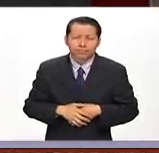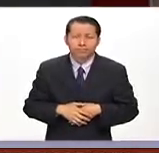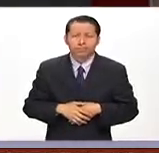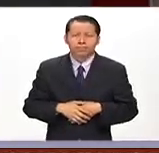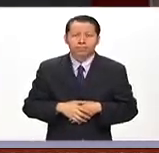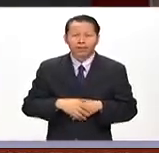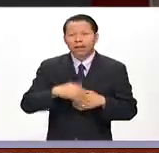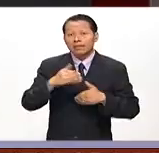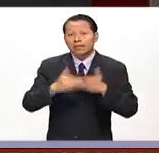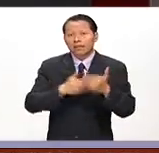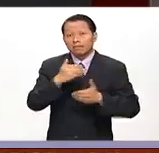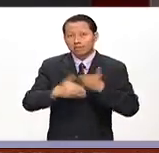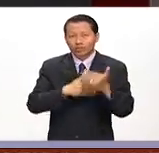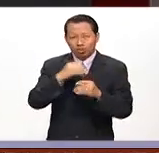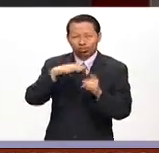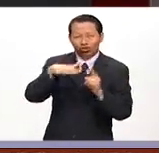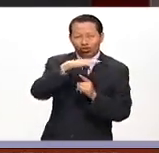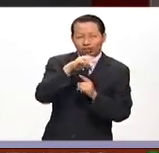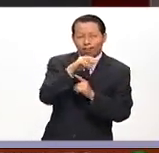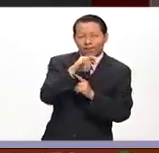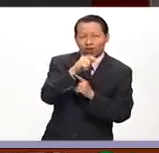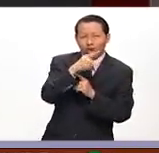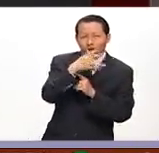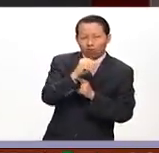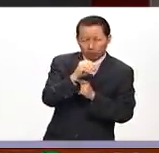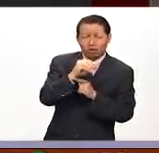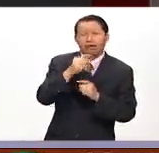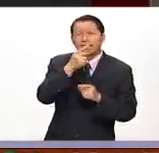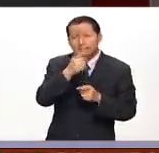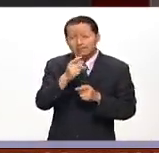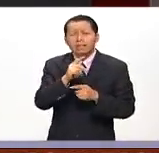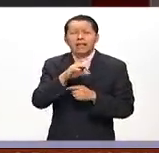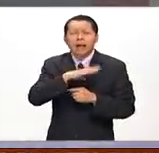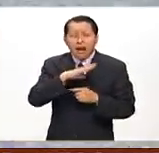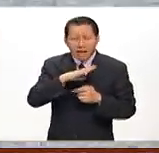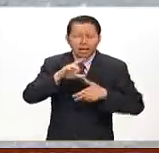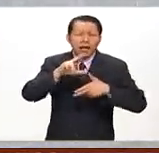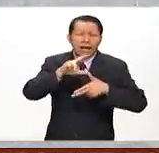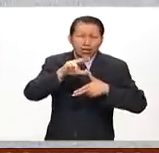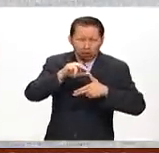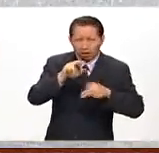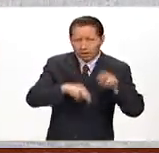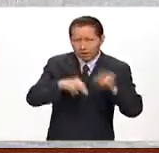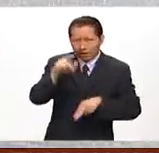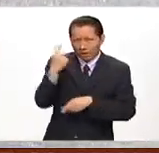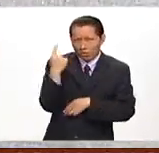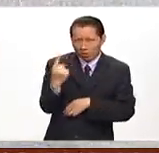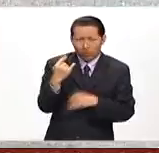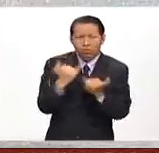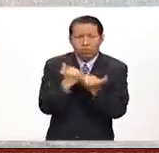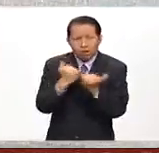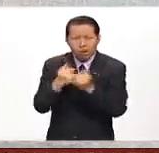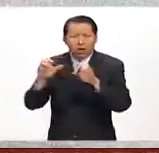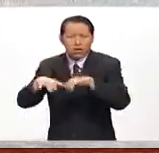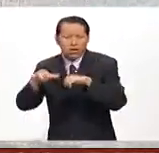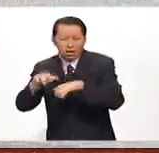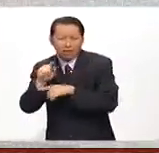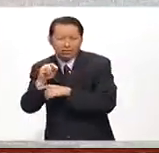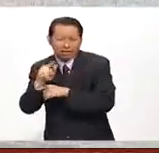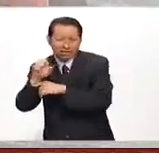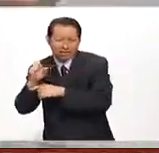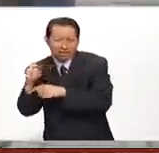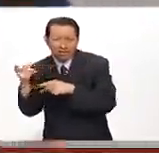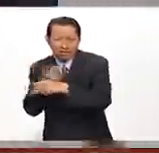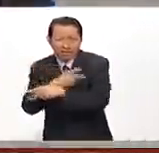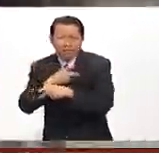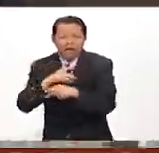El Servicio Meteorológico Nacional informó que Derby se mantiene como huracán categoría 1. Además, se estima que la tormenta tropical Estela evolucione a huracán